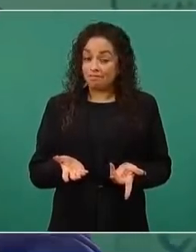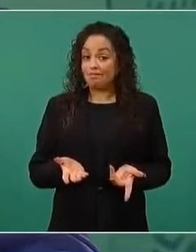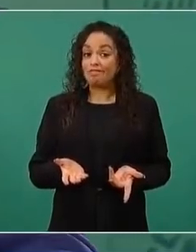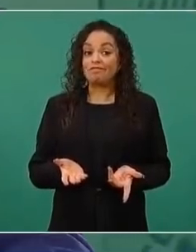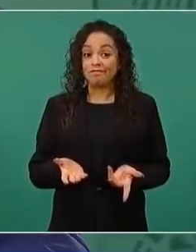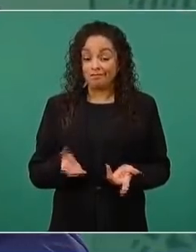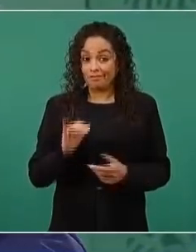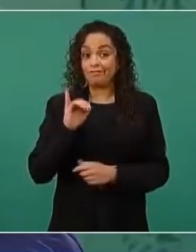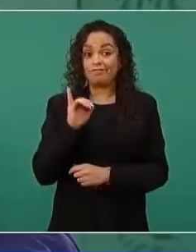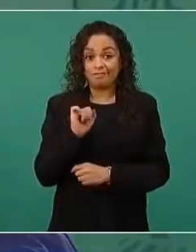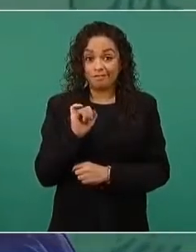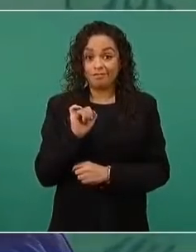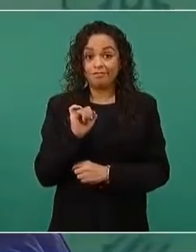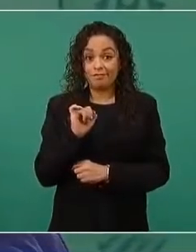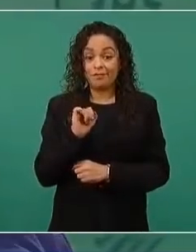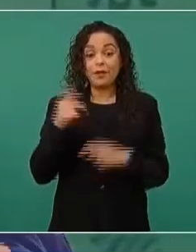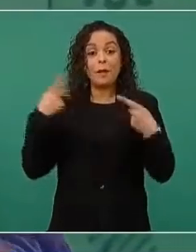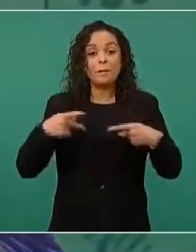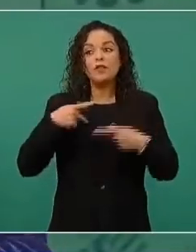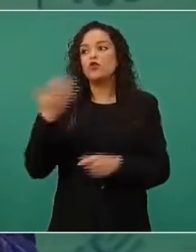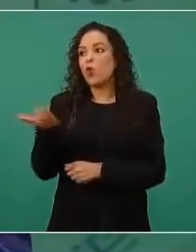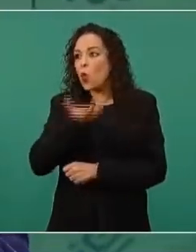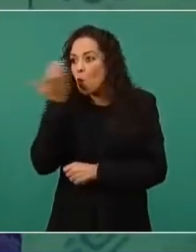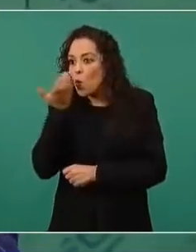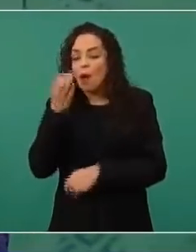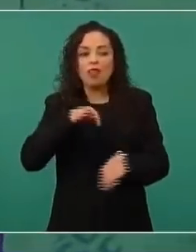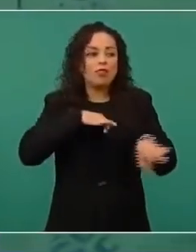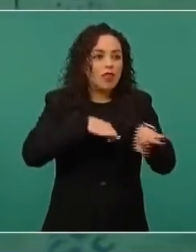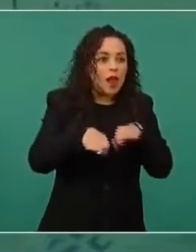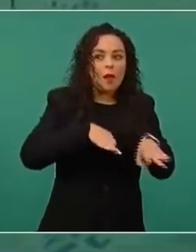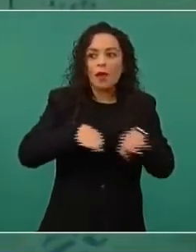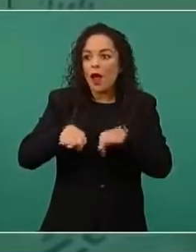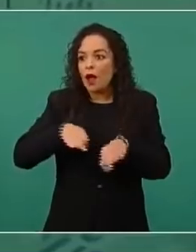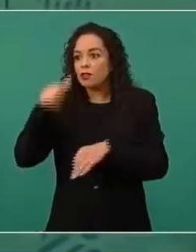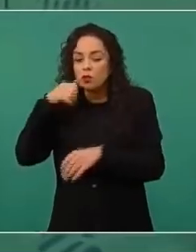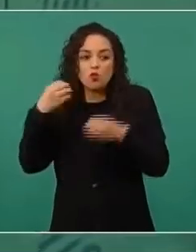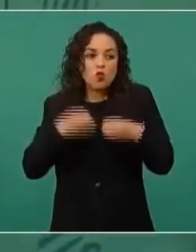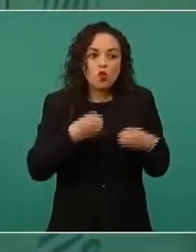porque el que está acostumbrado al trabajo y además